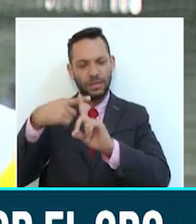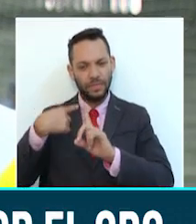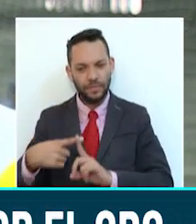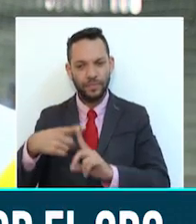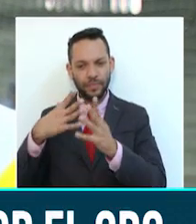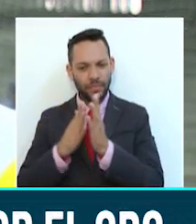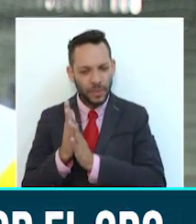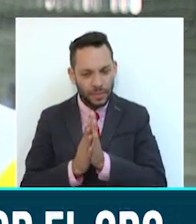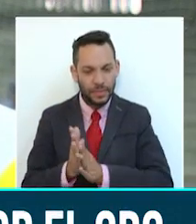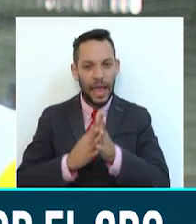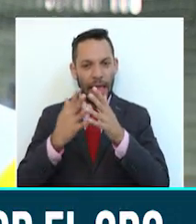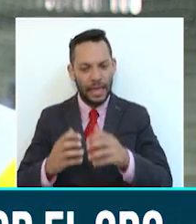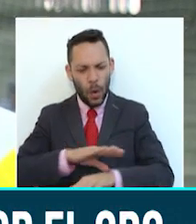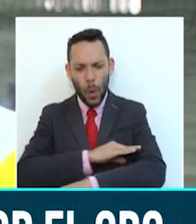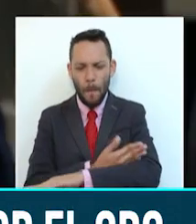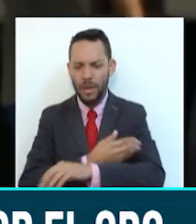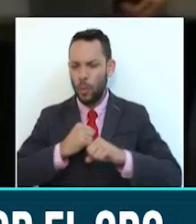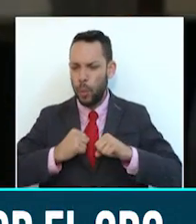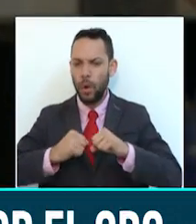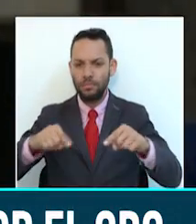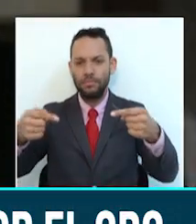ilusión, y yo creo que se va a jugar el todo por el todo acá.